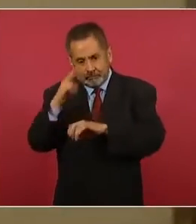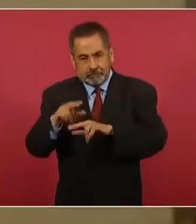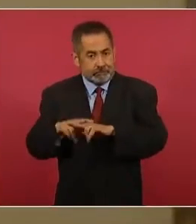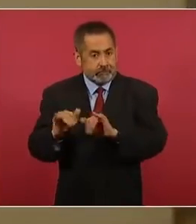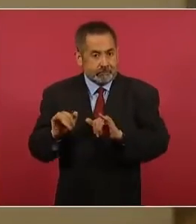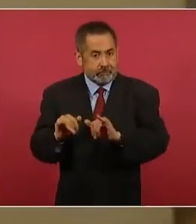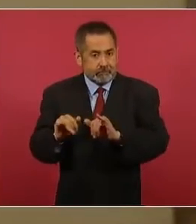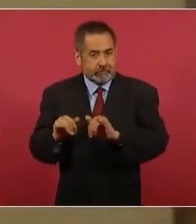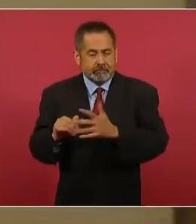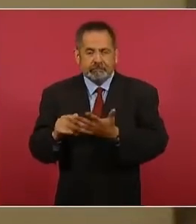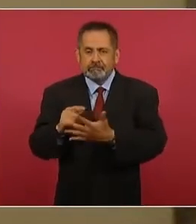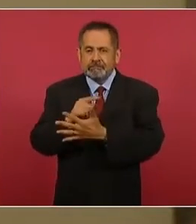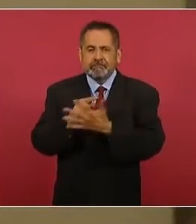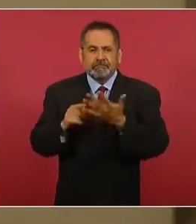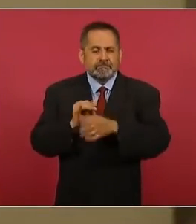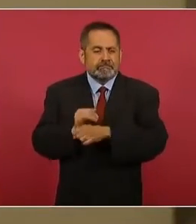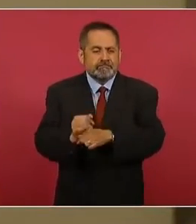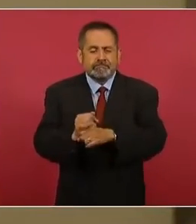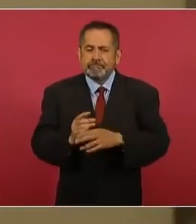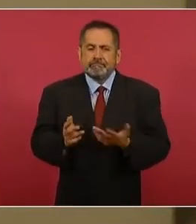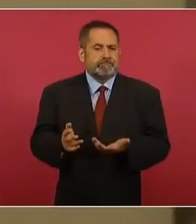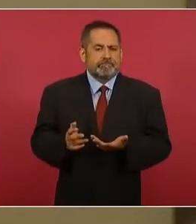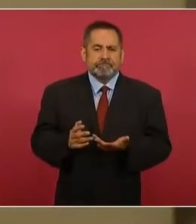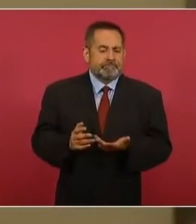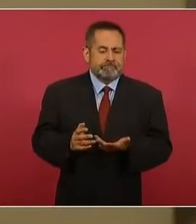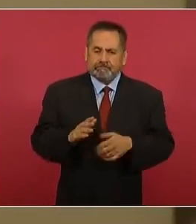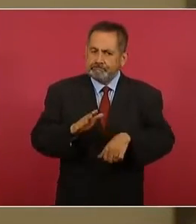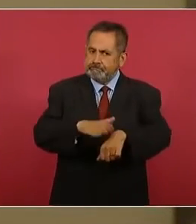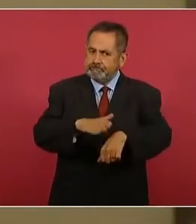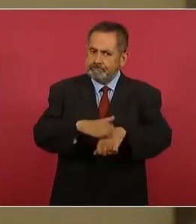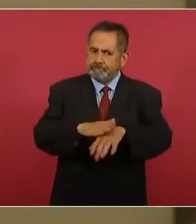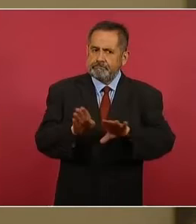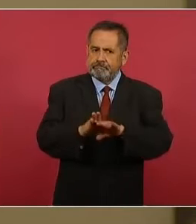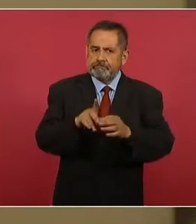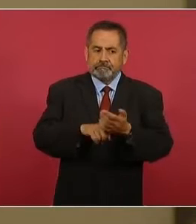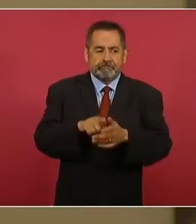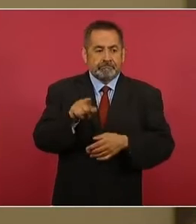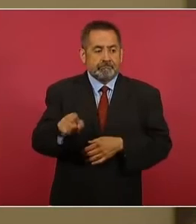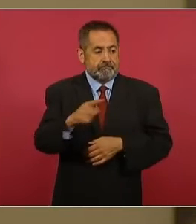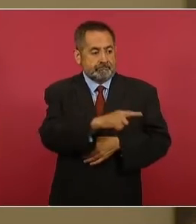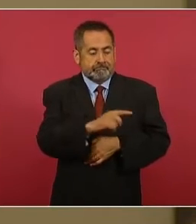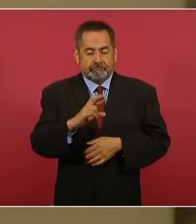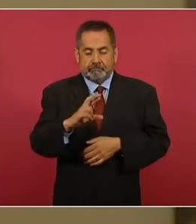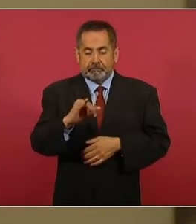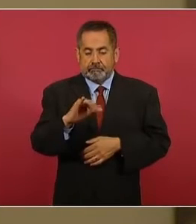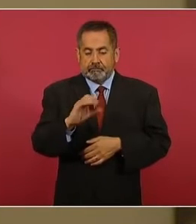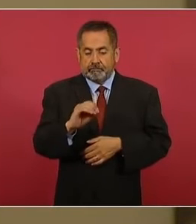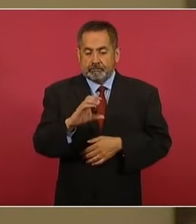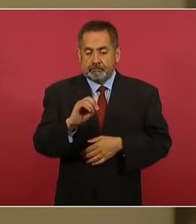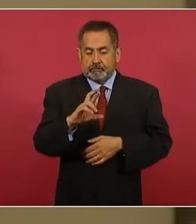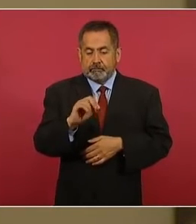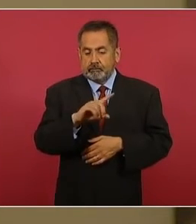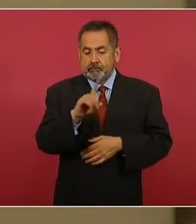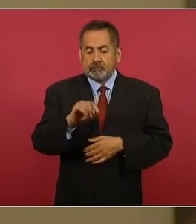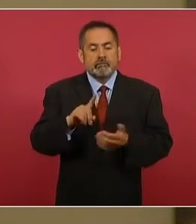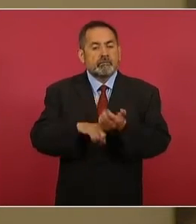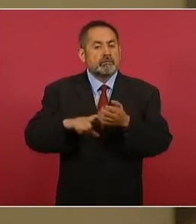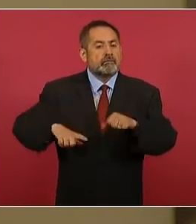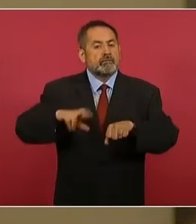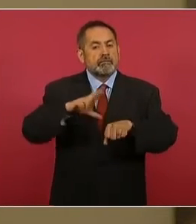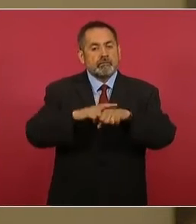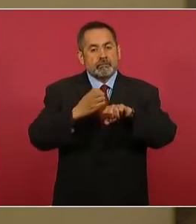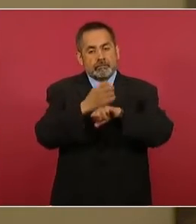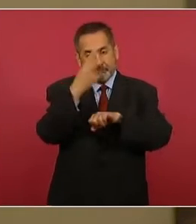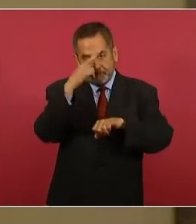ninguna de las 5. Ahí nada más también recordar el vínculo que tiene Rosy Orozco con el actual gobernador del Estado de México, y si